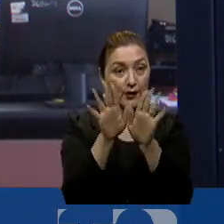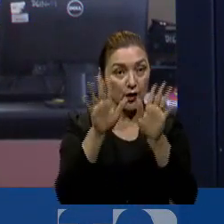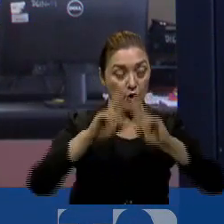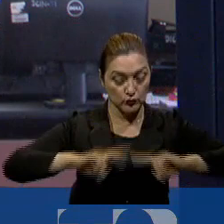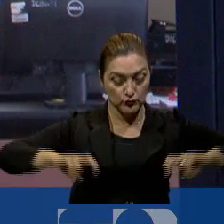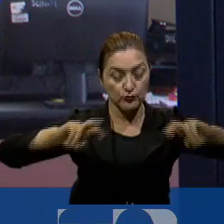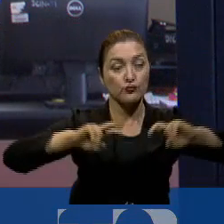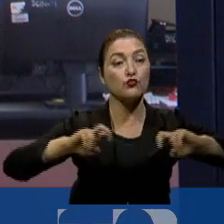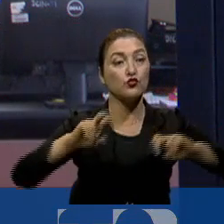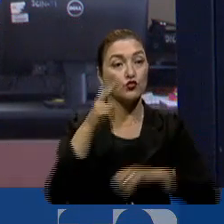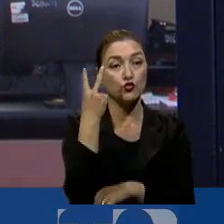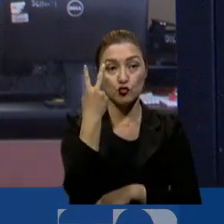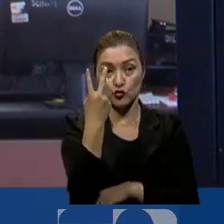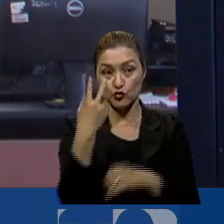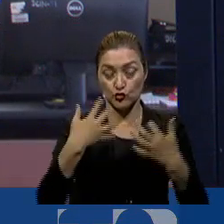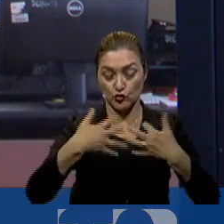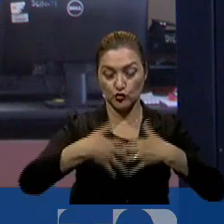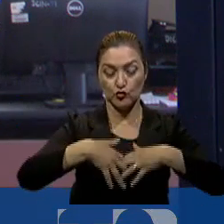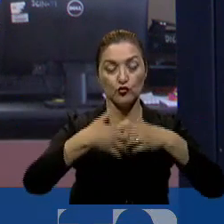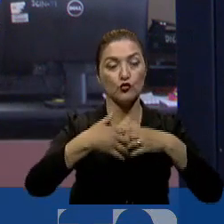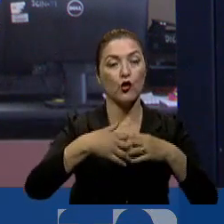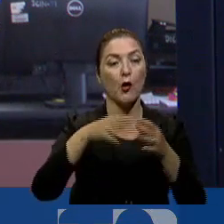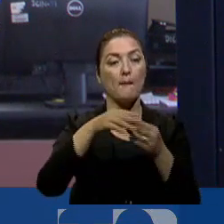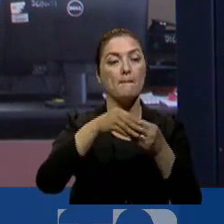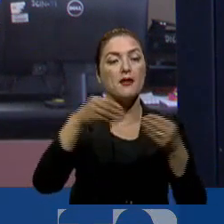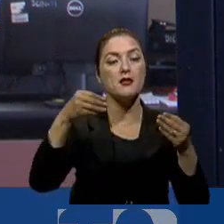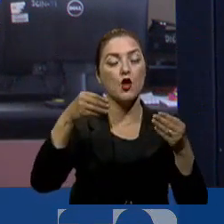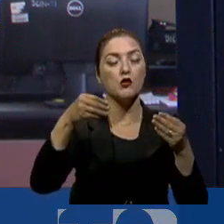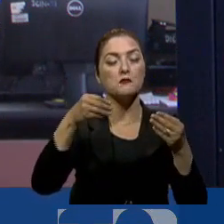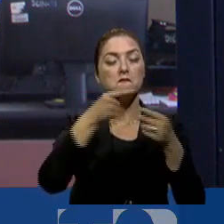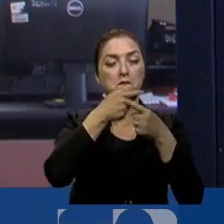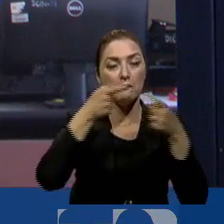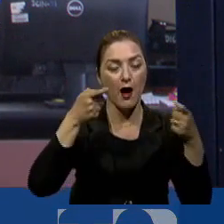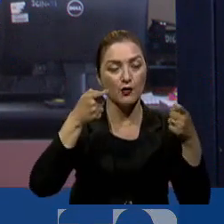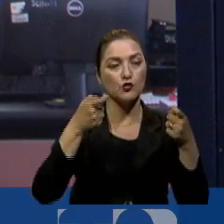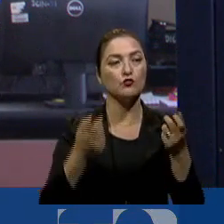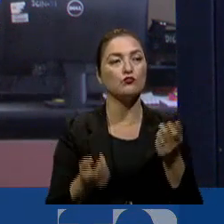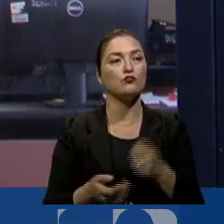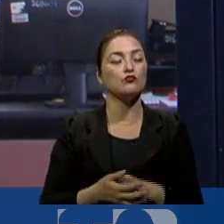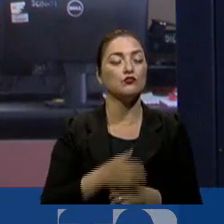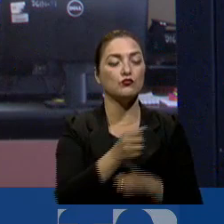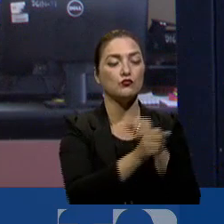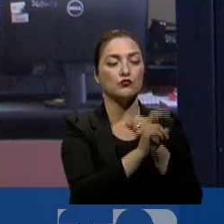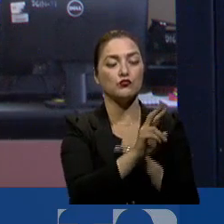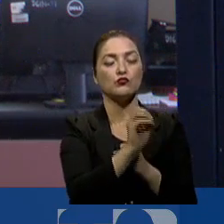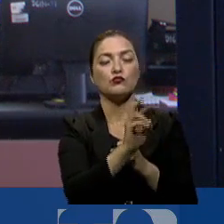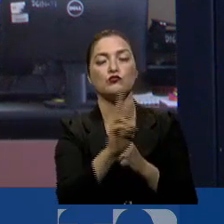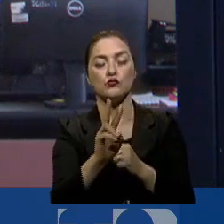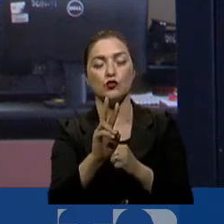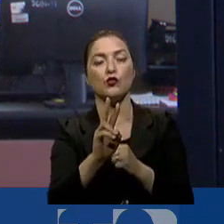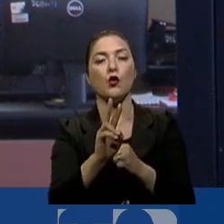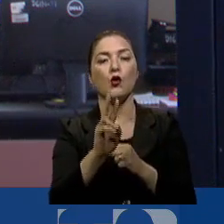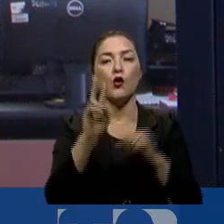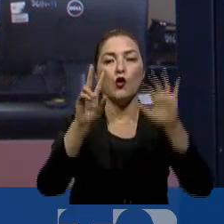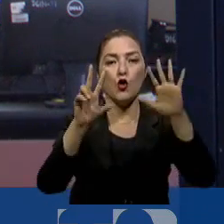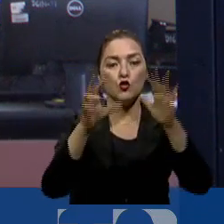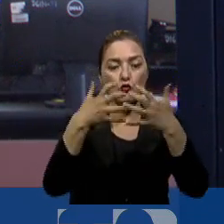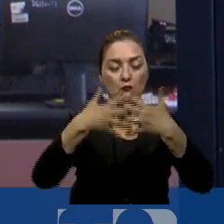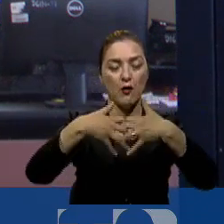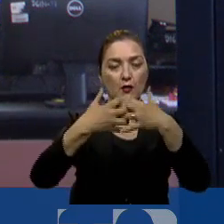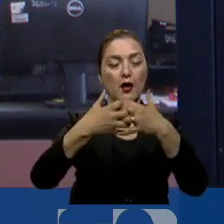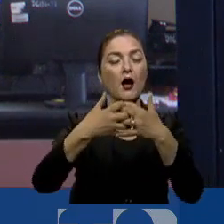podido identificar 2 fábricas de moneda falsa. Tenemos ya un equivalente también en el 2022, que fueron 8 fábricas de